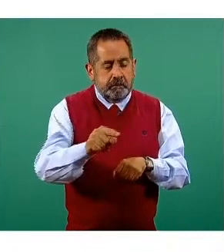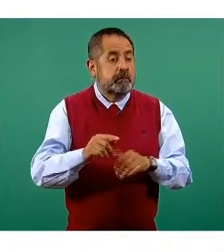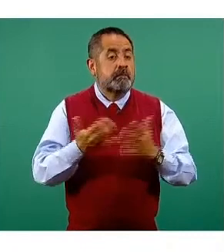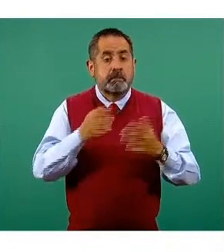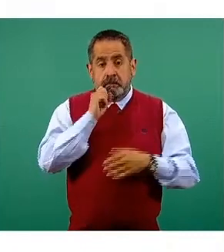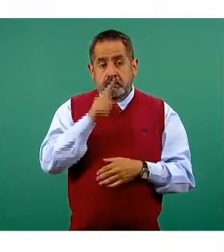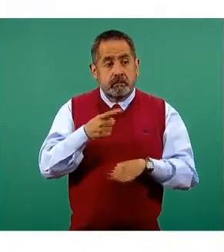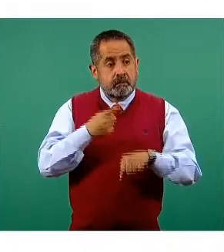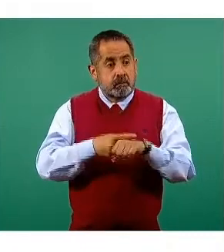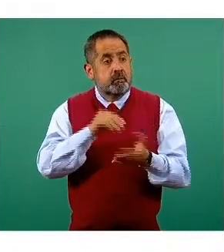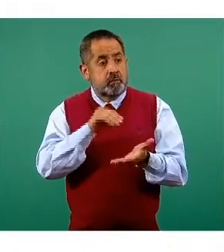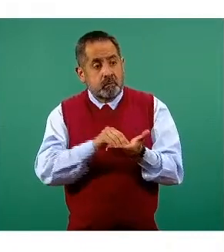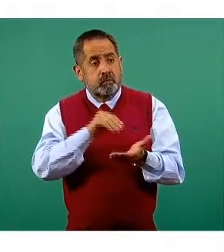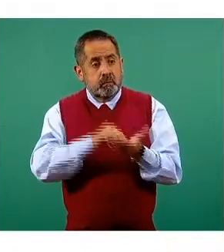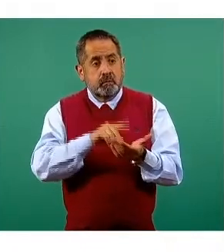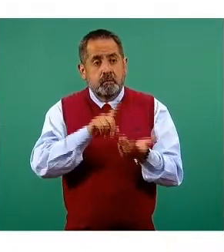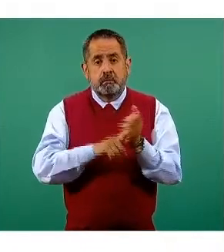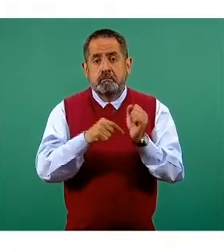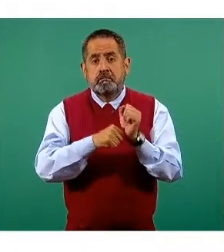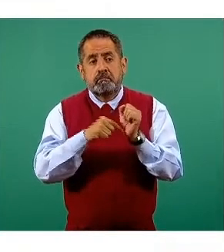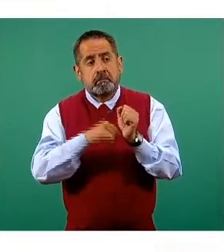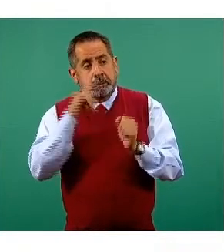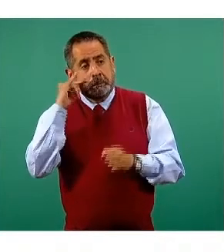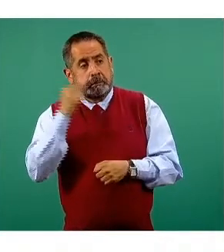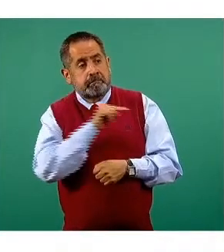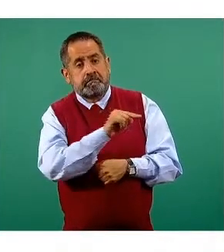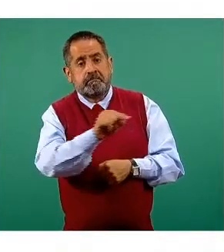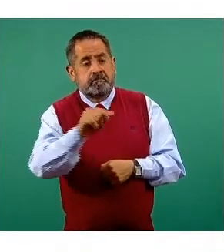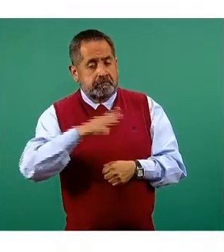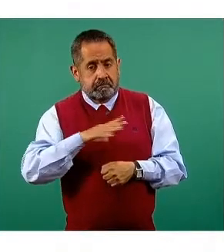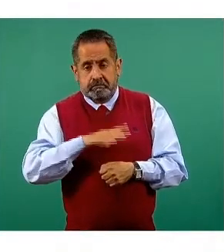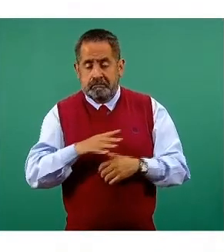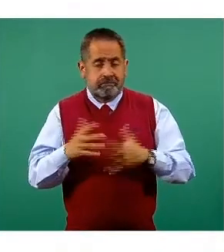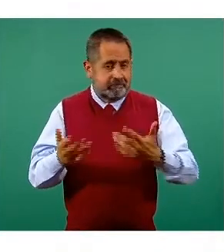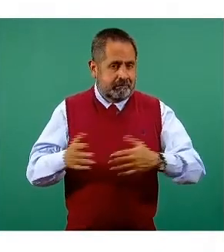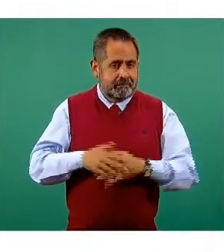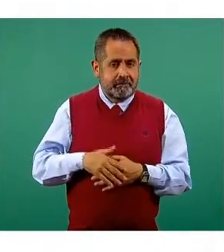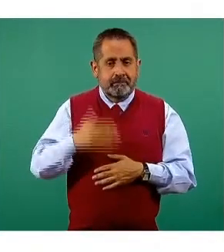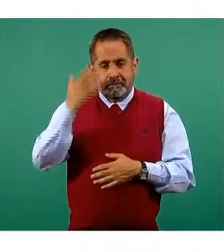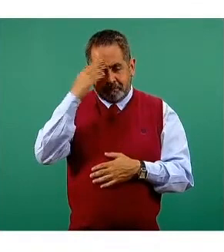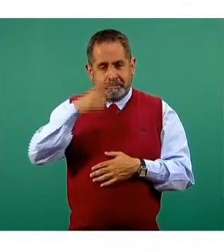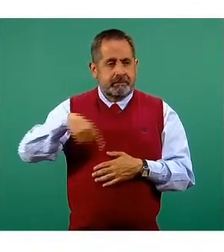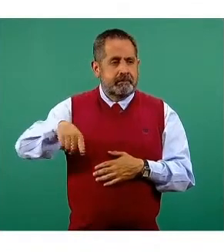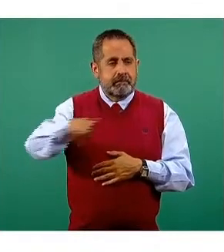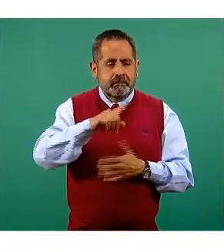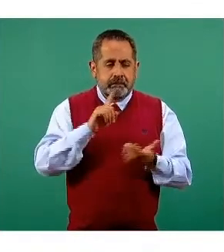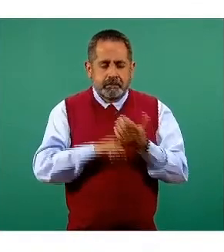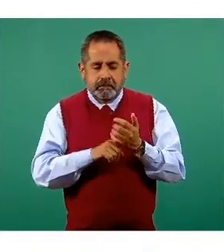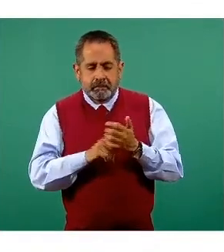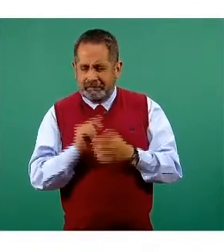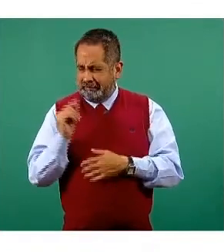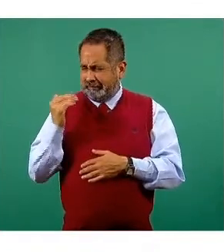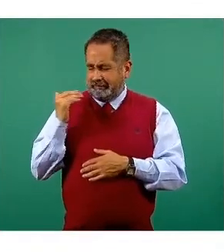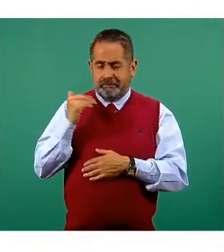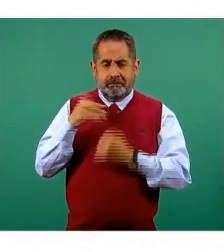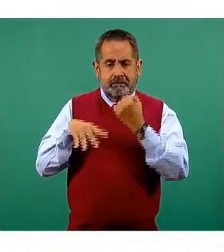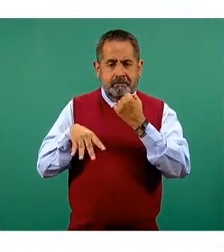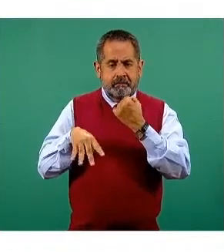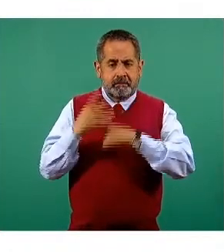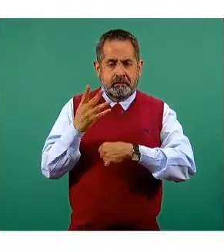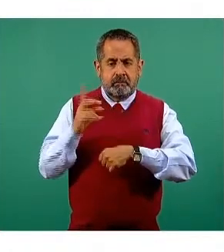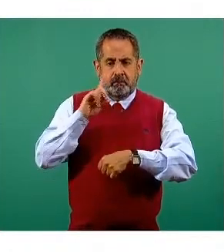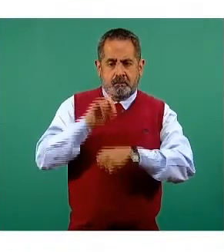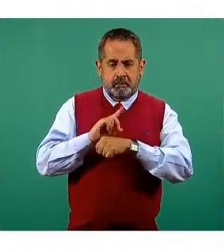casos activos estimados. Recordar que los casos activos son los que se presentan o diagnostican en los últimos 14